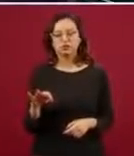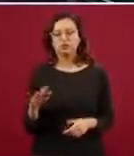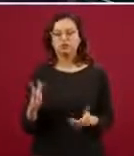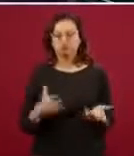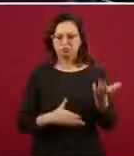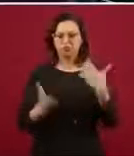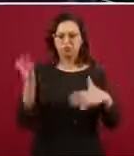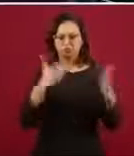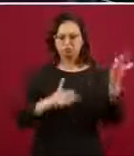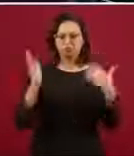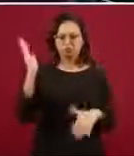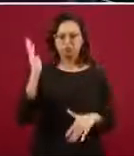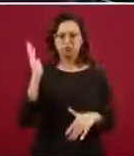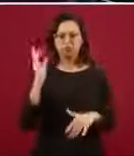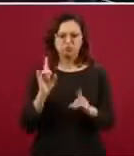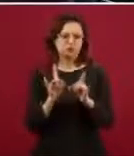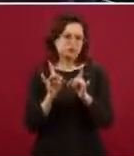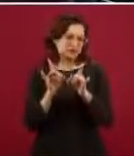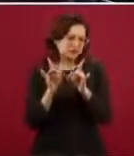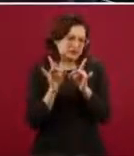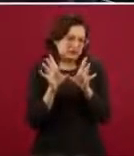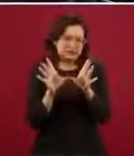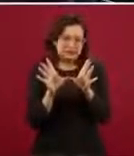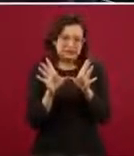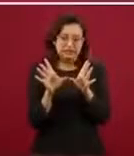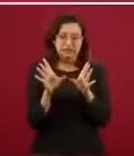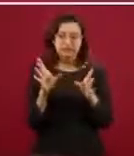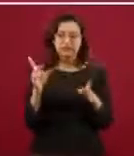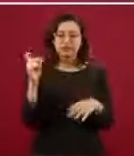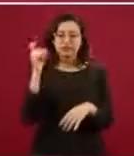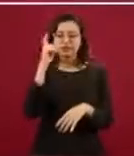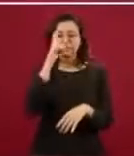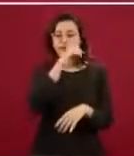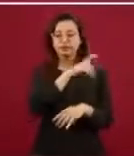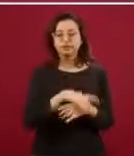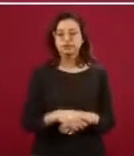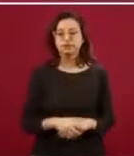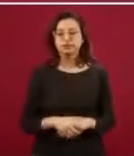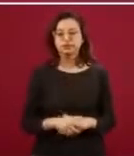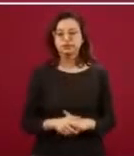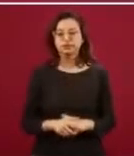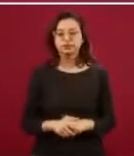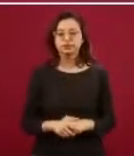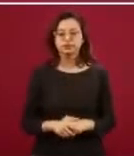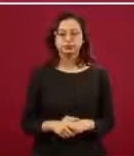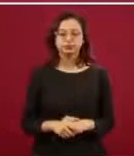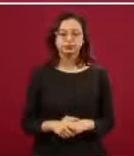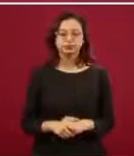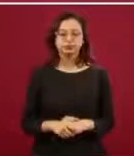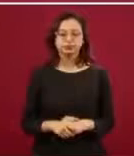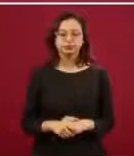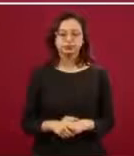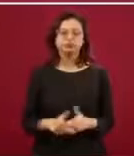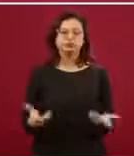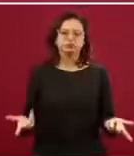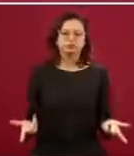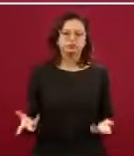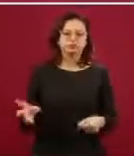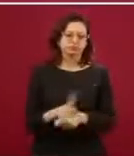salir adelante en una circunstancia como esta. Tenemos